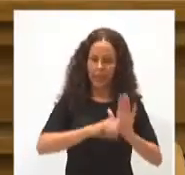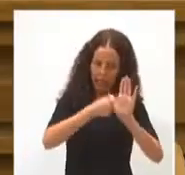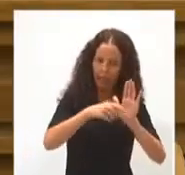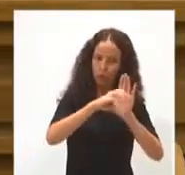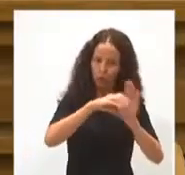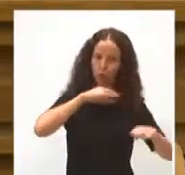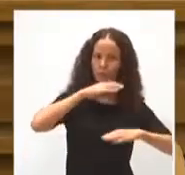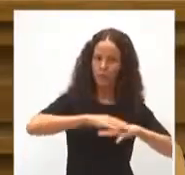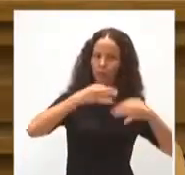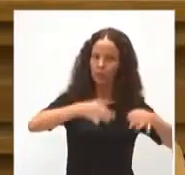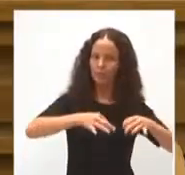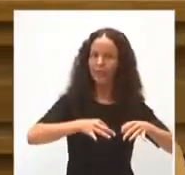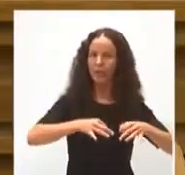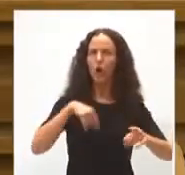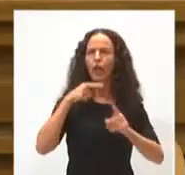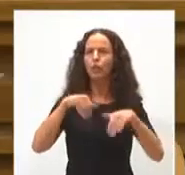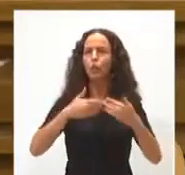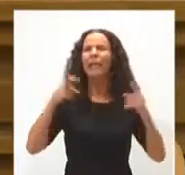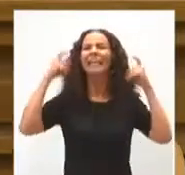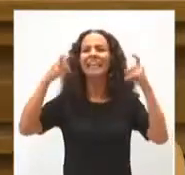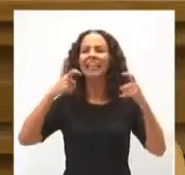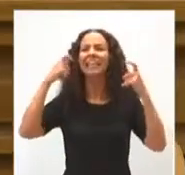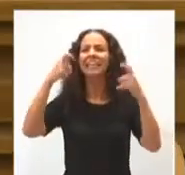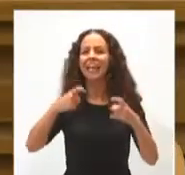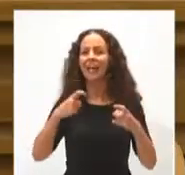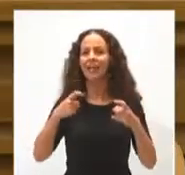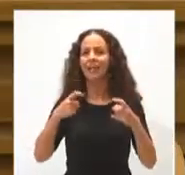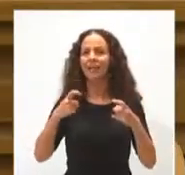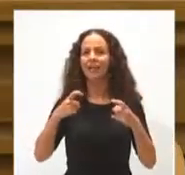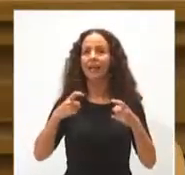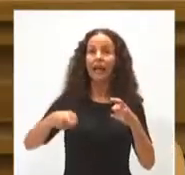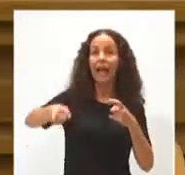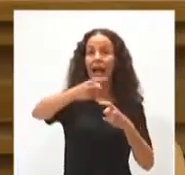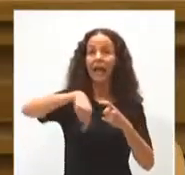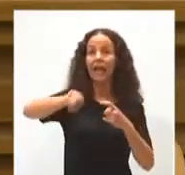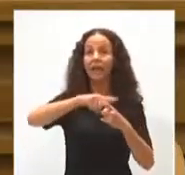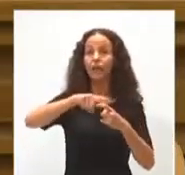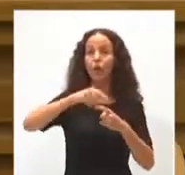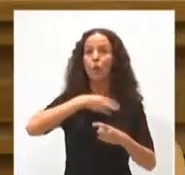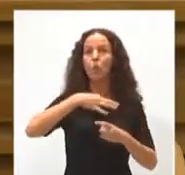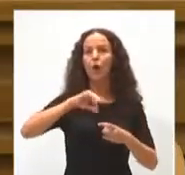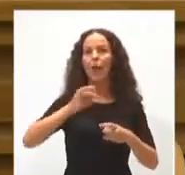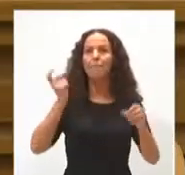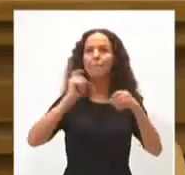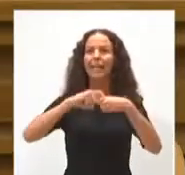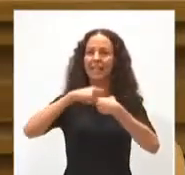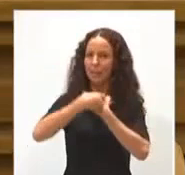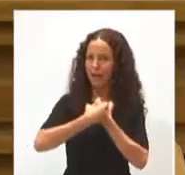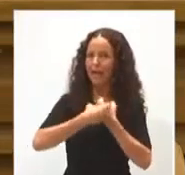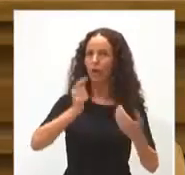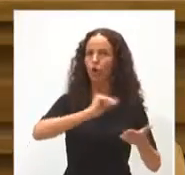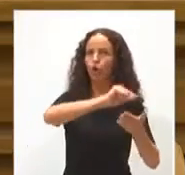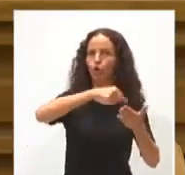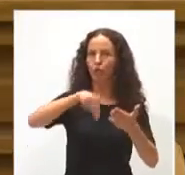intentar por todos los medios que les sean más asequible la participación en los contratos de la